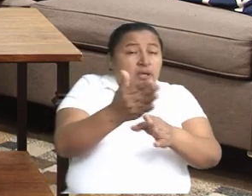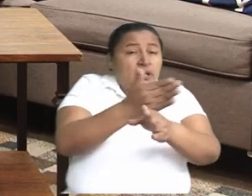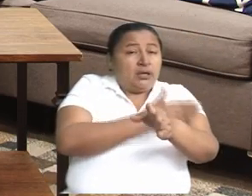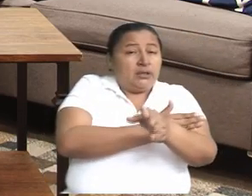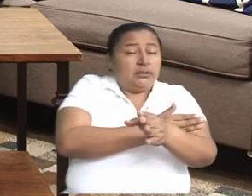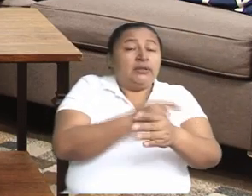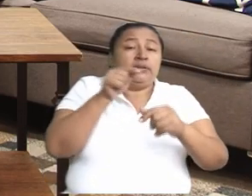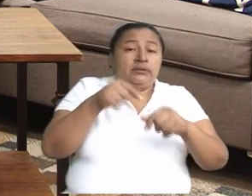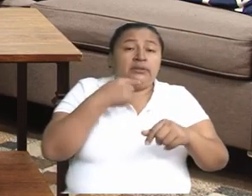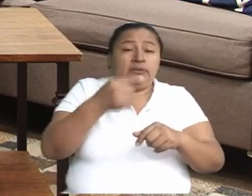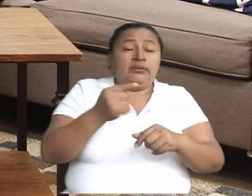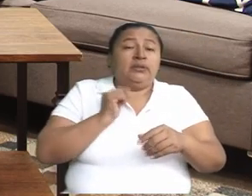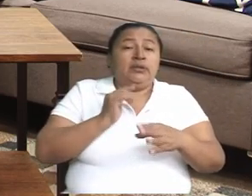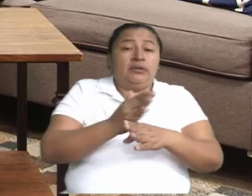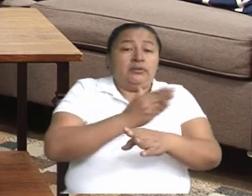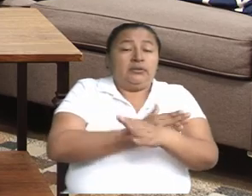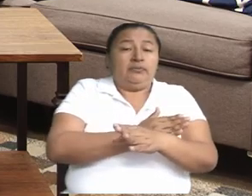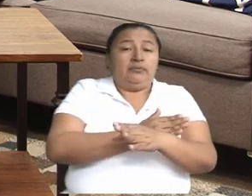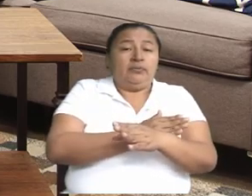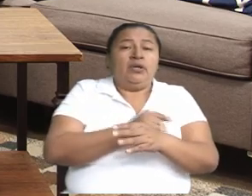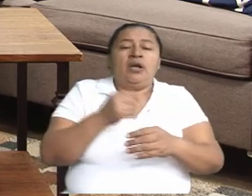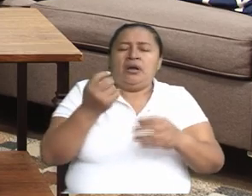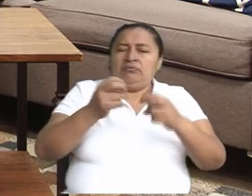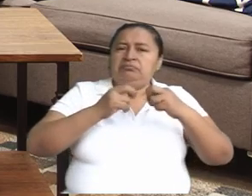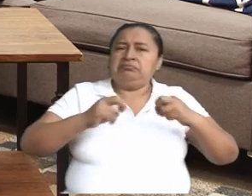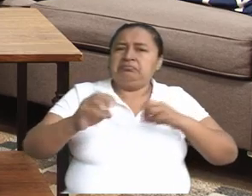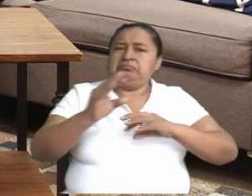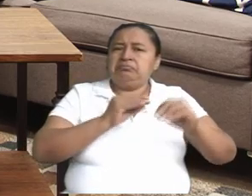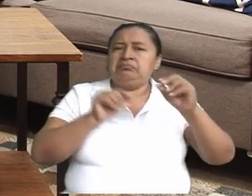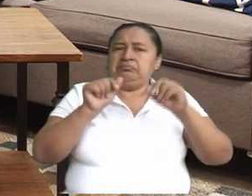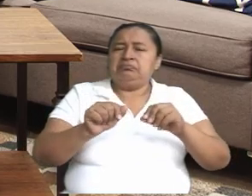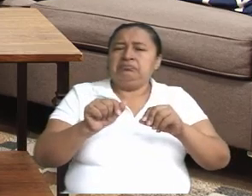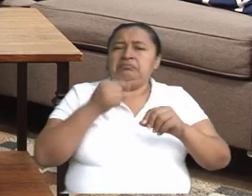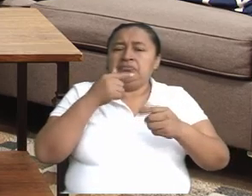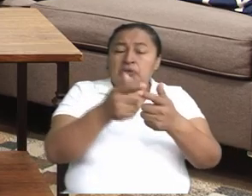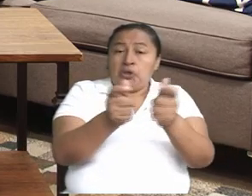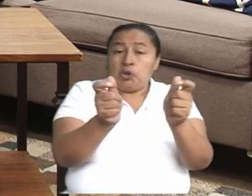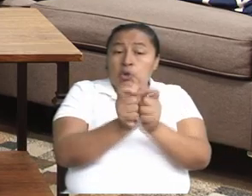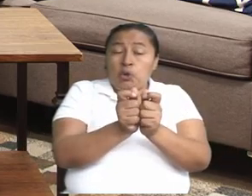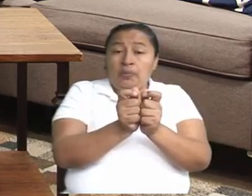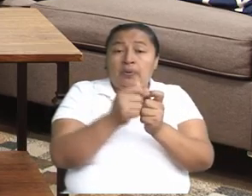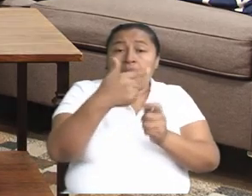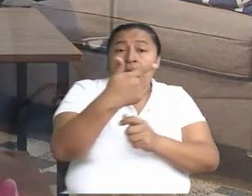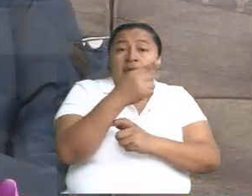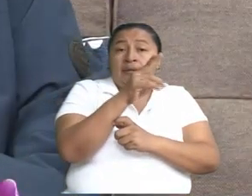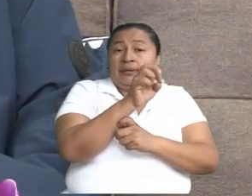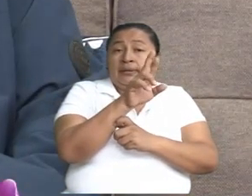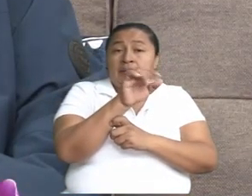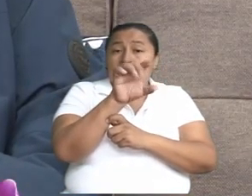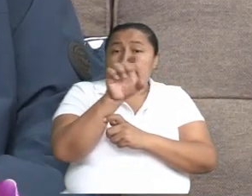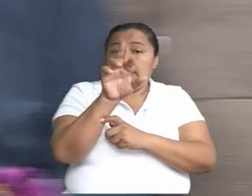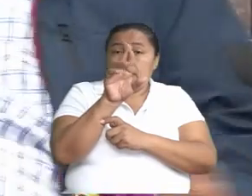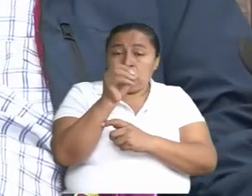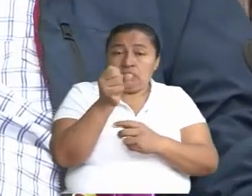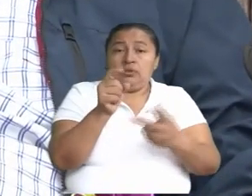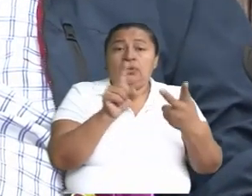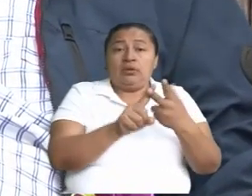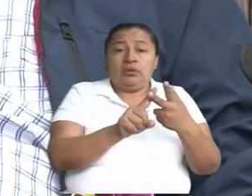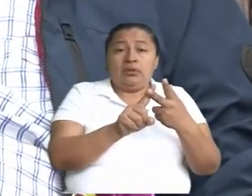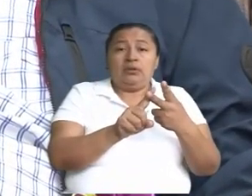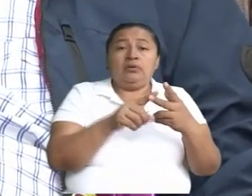fue las negociaciones entre grupos guerrilleros y